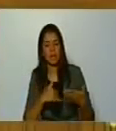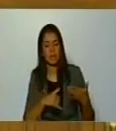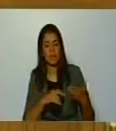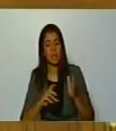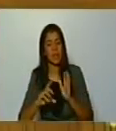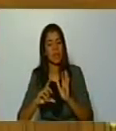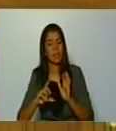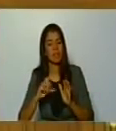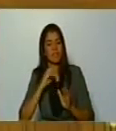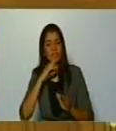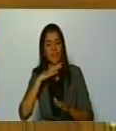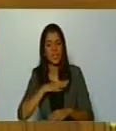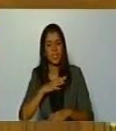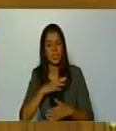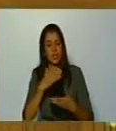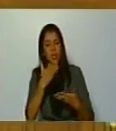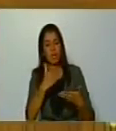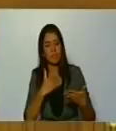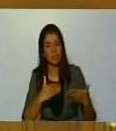leyendas